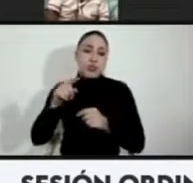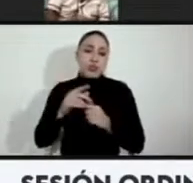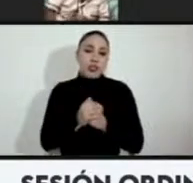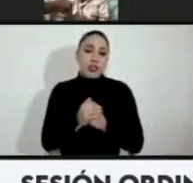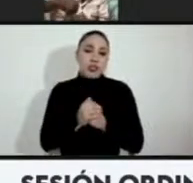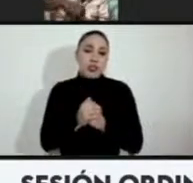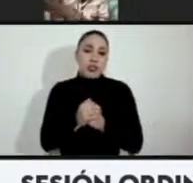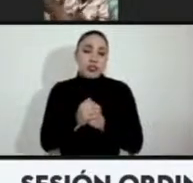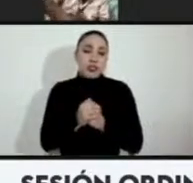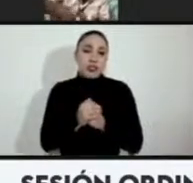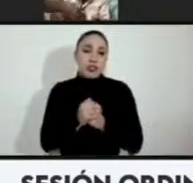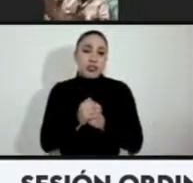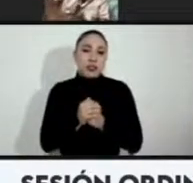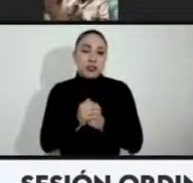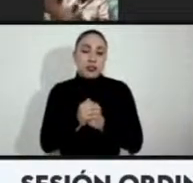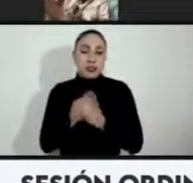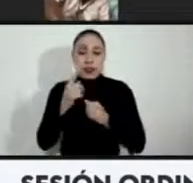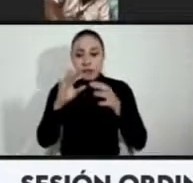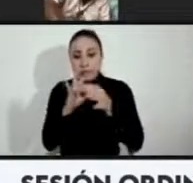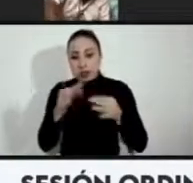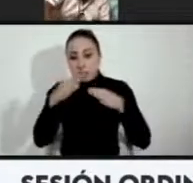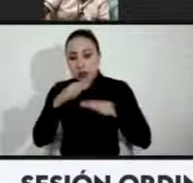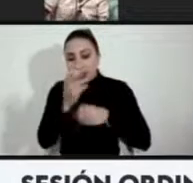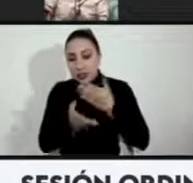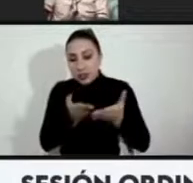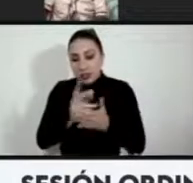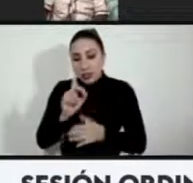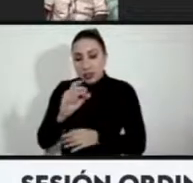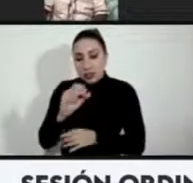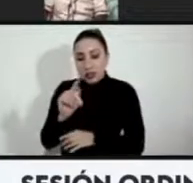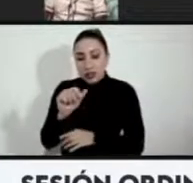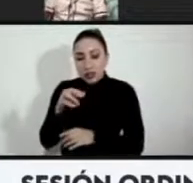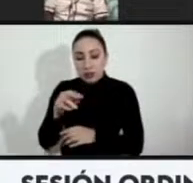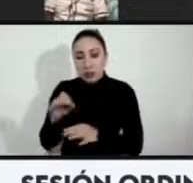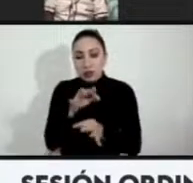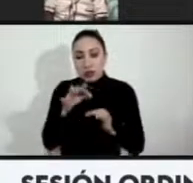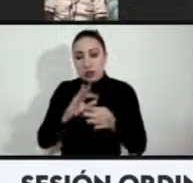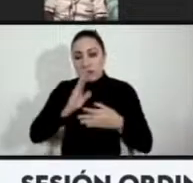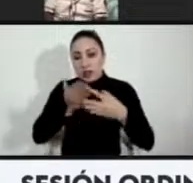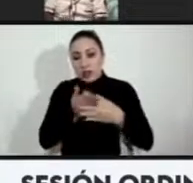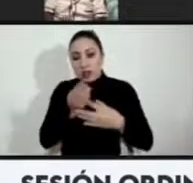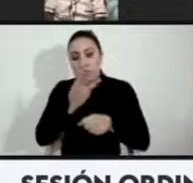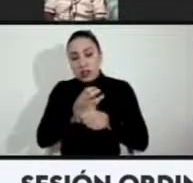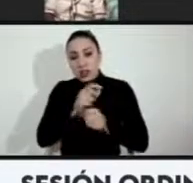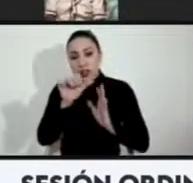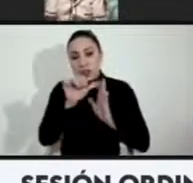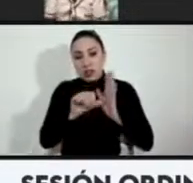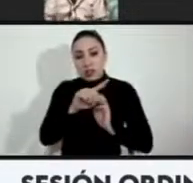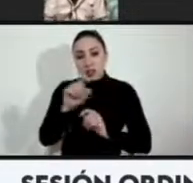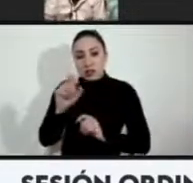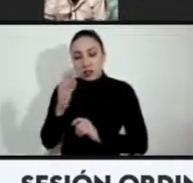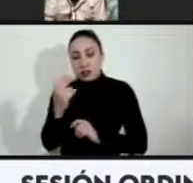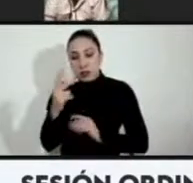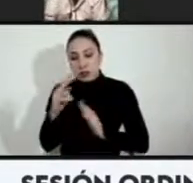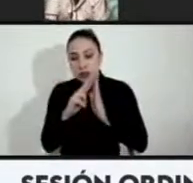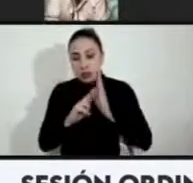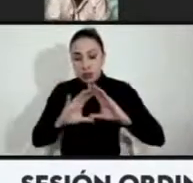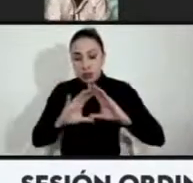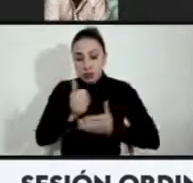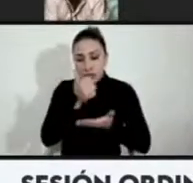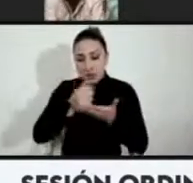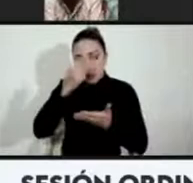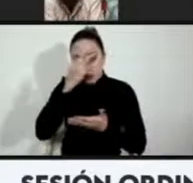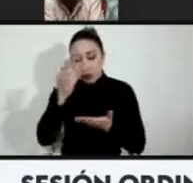dictamen y de conformidad con lo expuesto por la fracción tercera del artículo 129 del Reglamento del Congreso de la Ciudad de México, se concede el uso de la palabra hasta